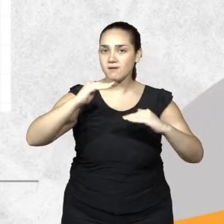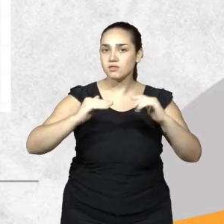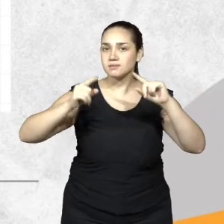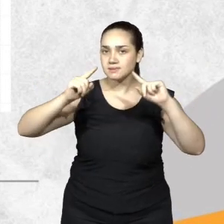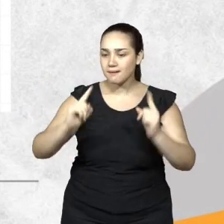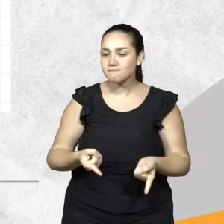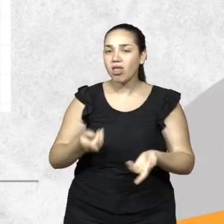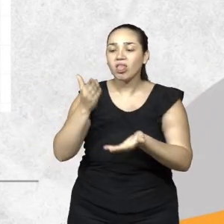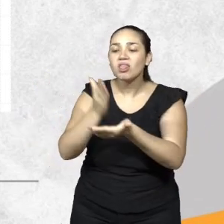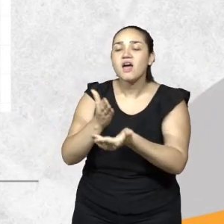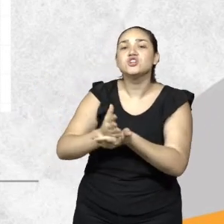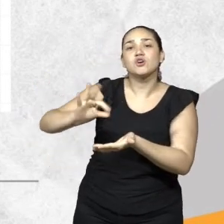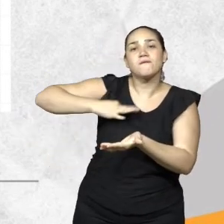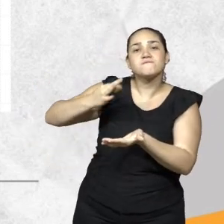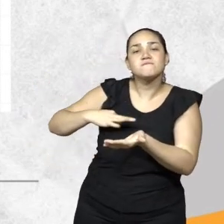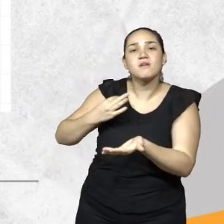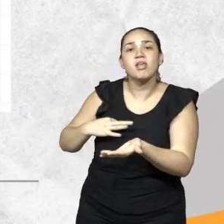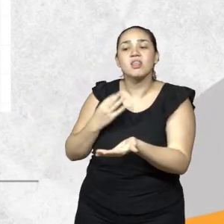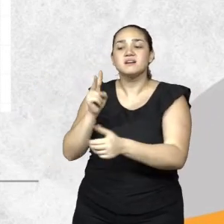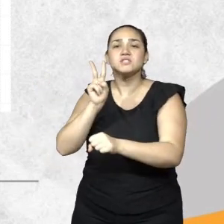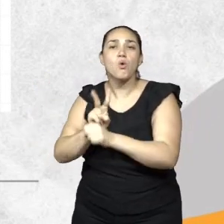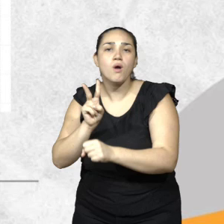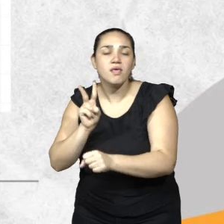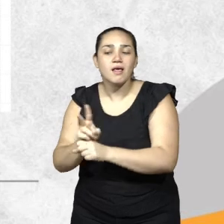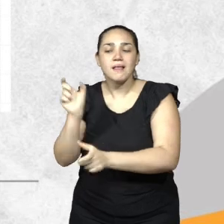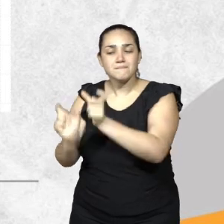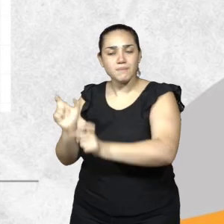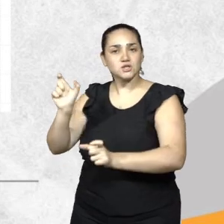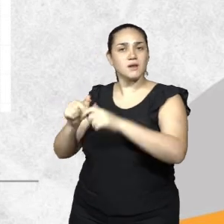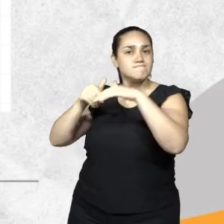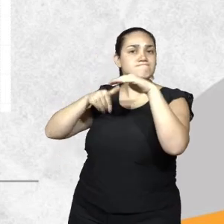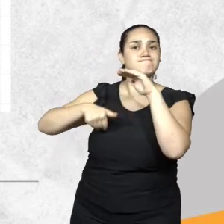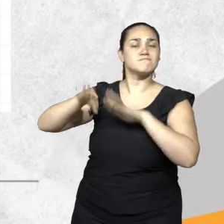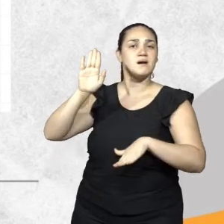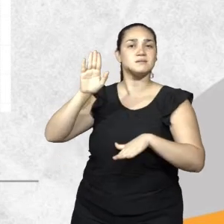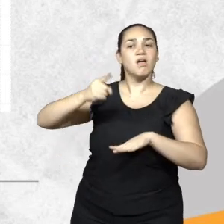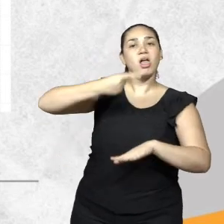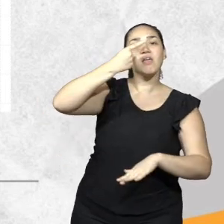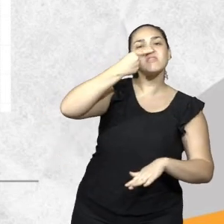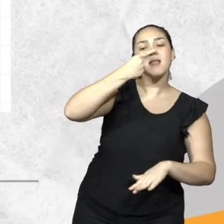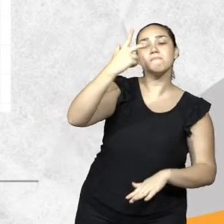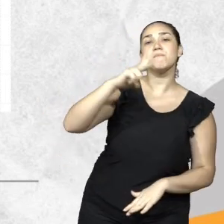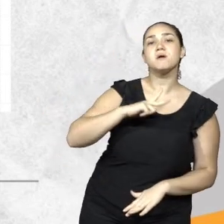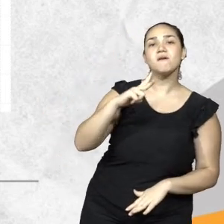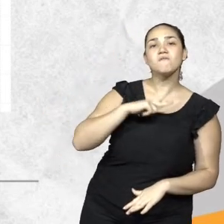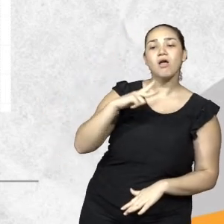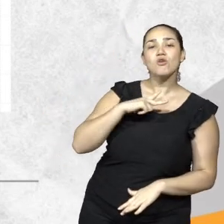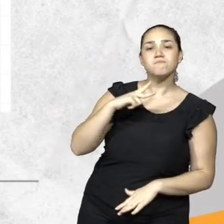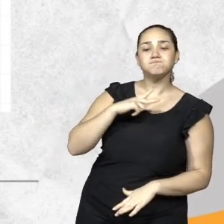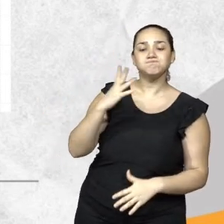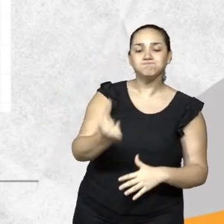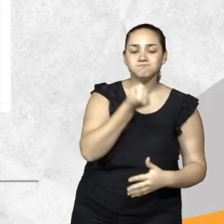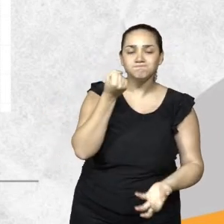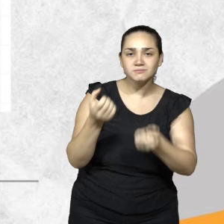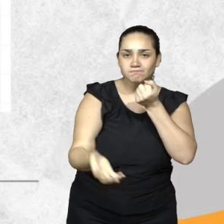el derecho a la vida, a la salud o a la seguridad de las personas, predomina sobre el interés privado de la explotación,